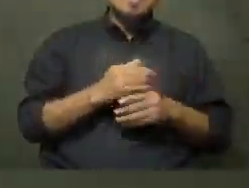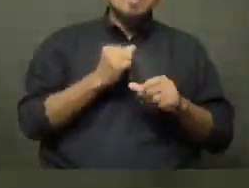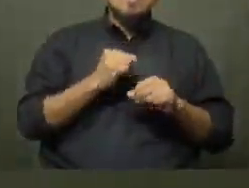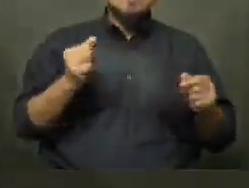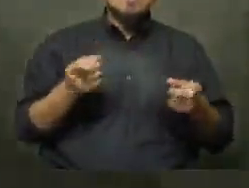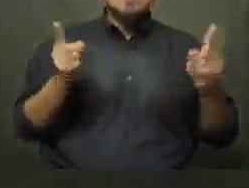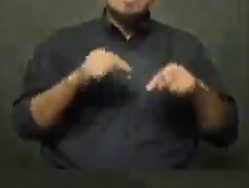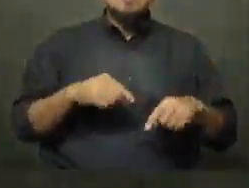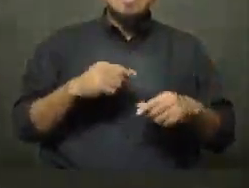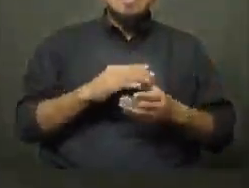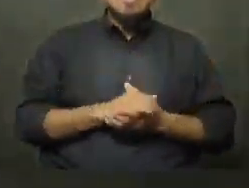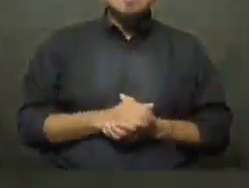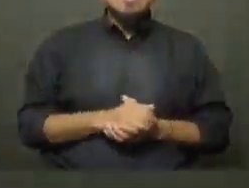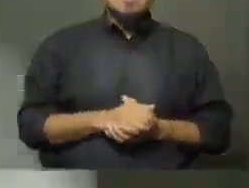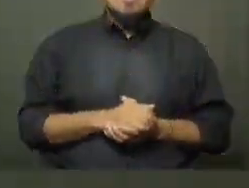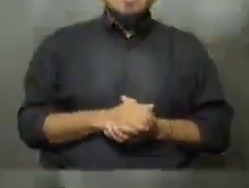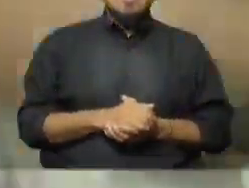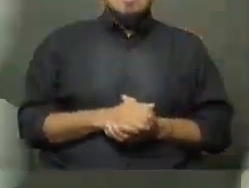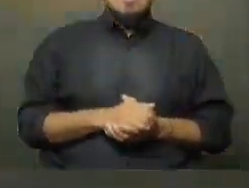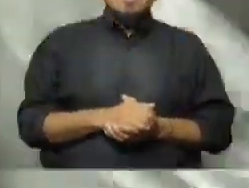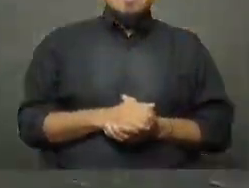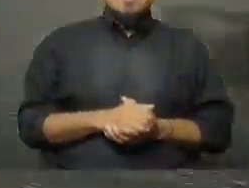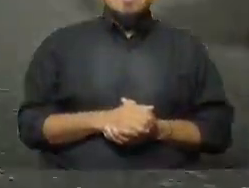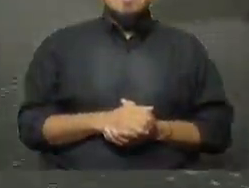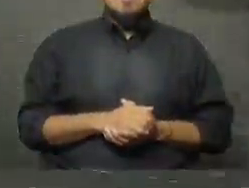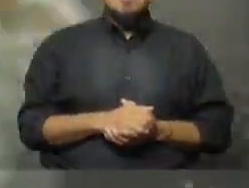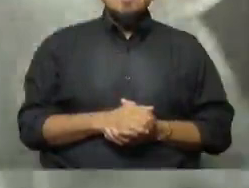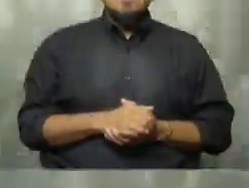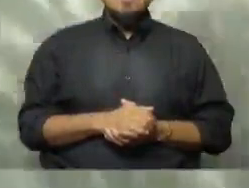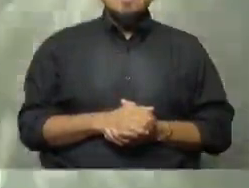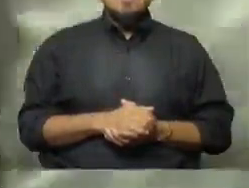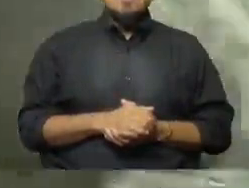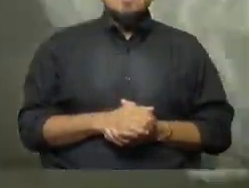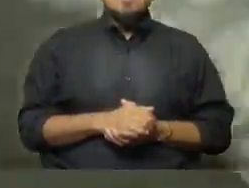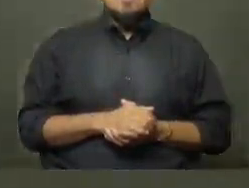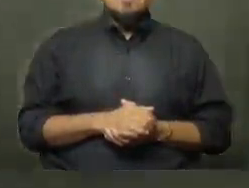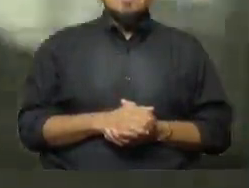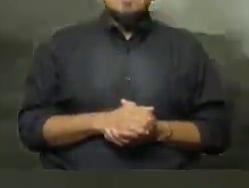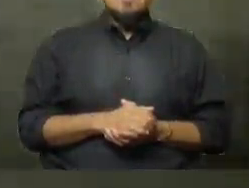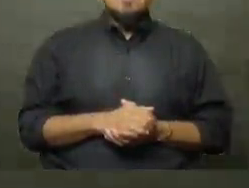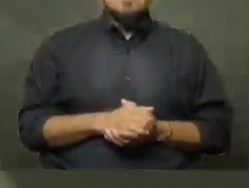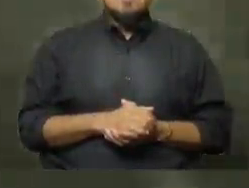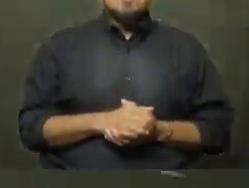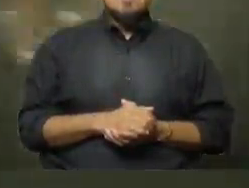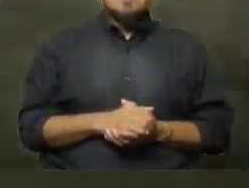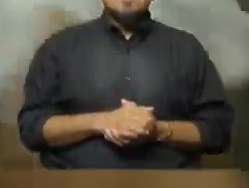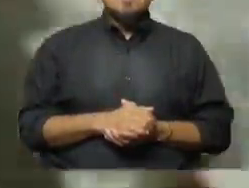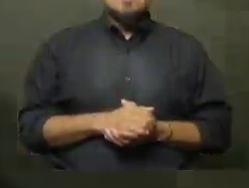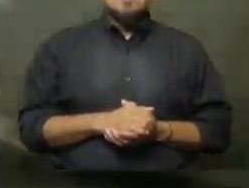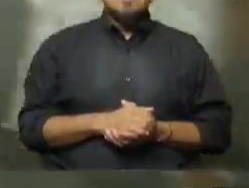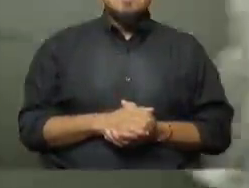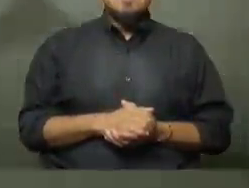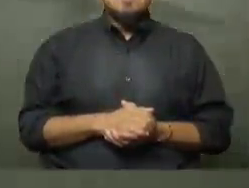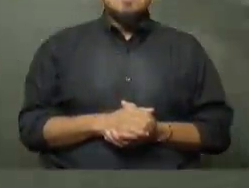para los chicos. Muy bien, saludo para los chicos. Sí, para los chicos de Montevideo. Qué lindo, cómo nos quieren, cómo